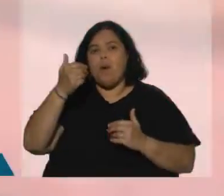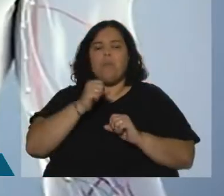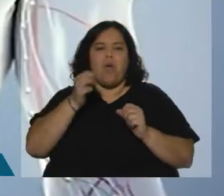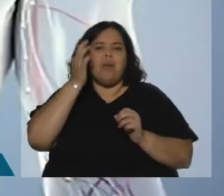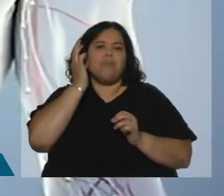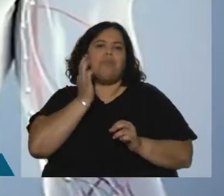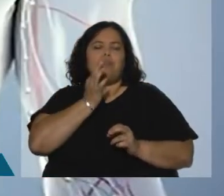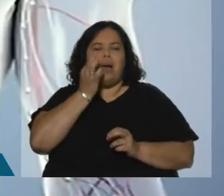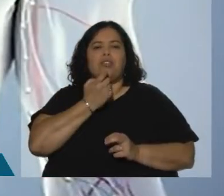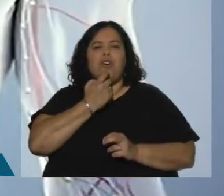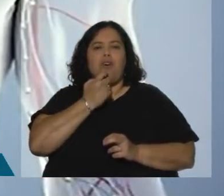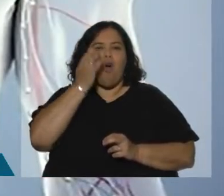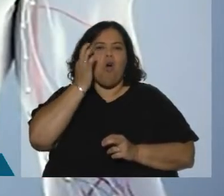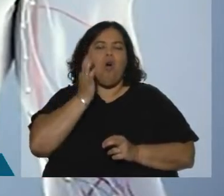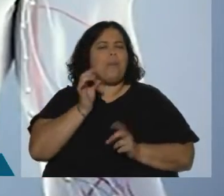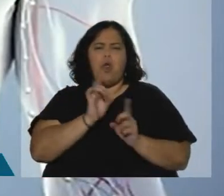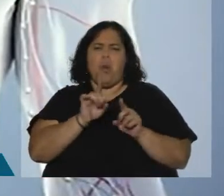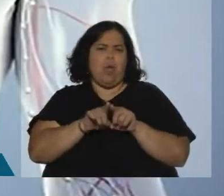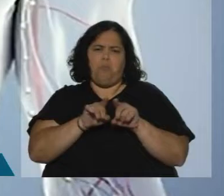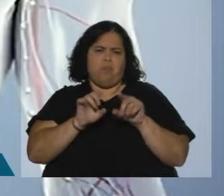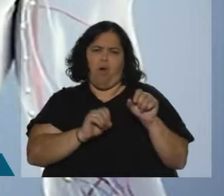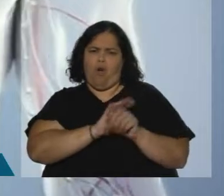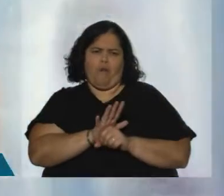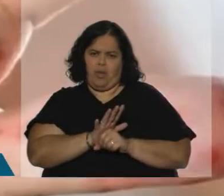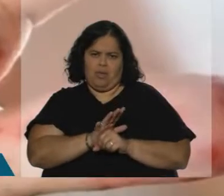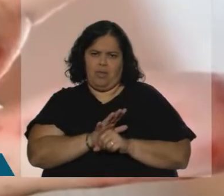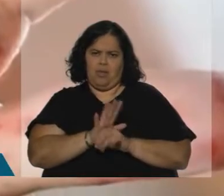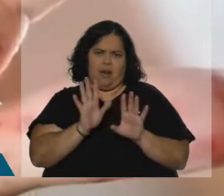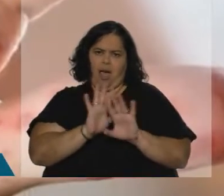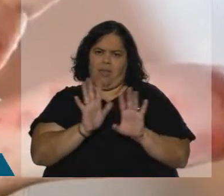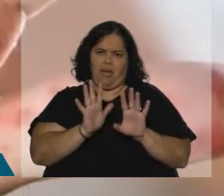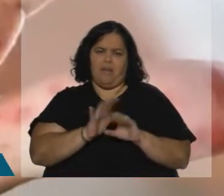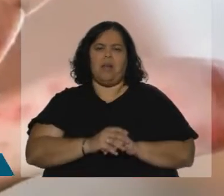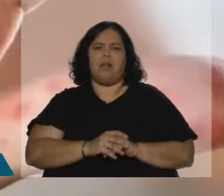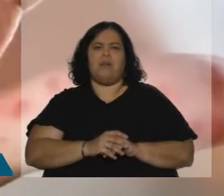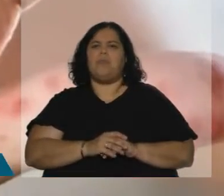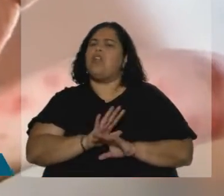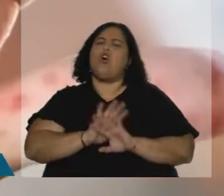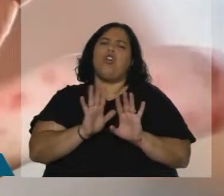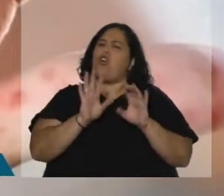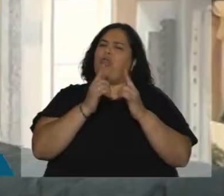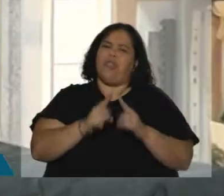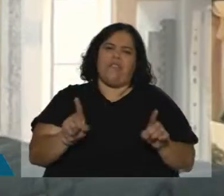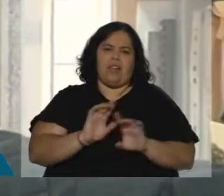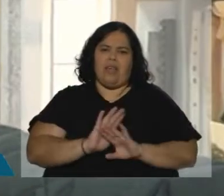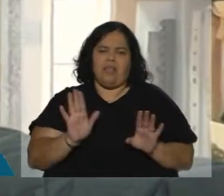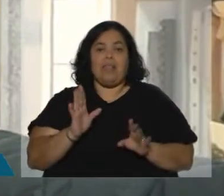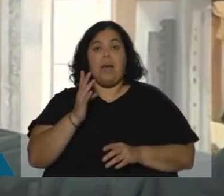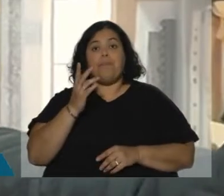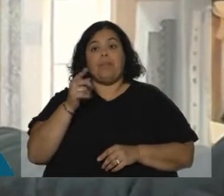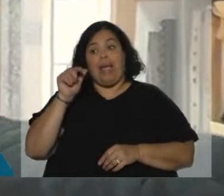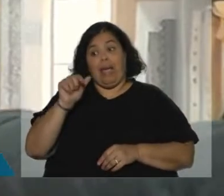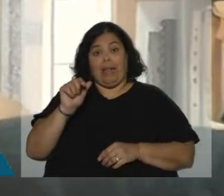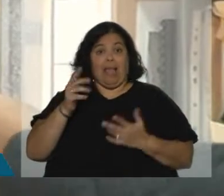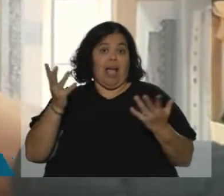no es lo mismo que el coronavirus yo lo venimos de una pandemia de kobe 19 son son cosas totalmente son bien diferentes si bien ahora esto es